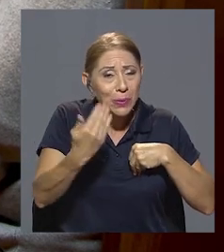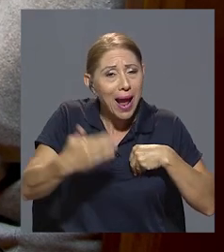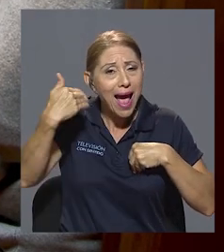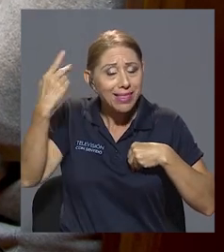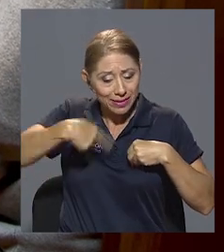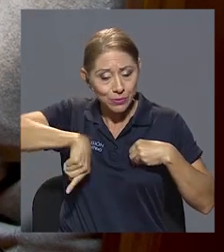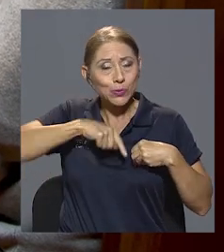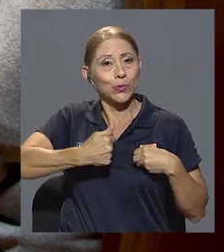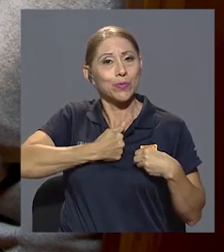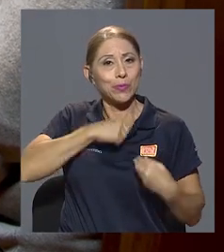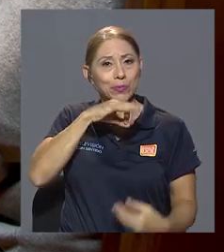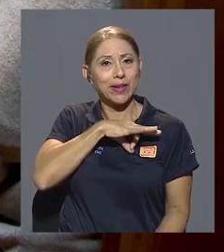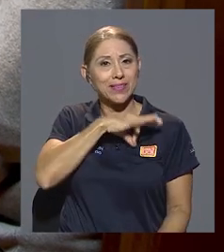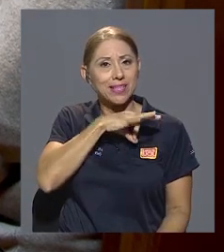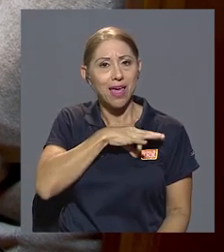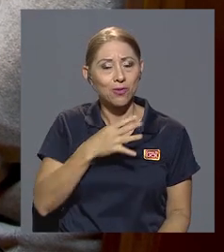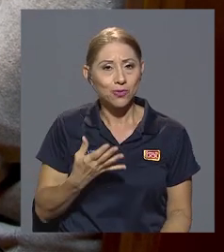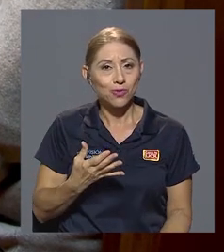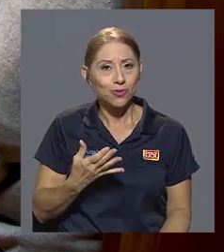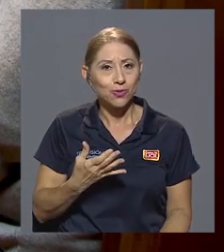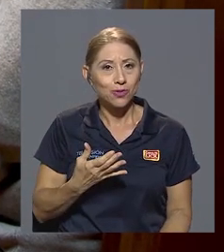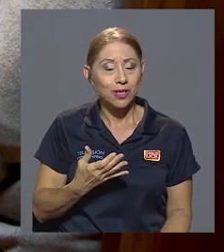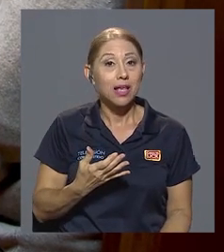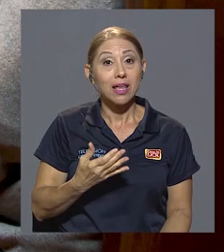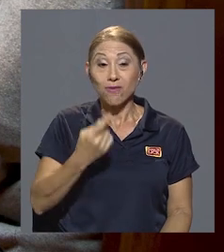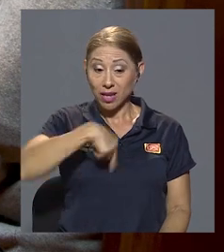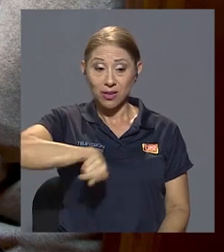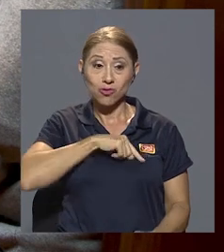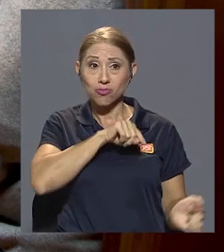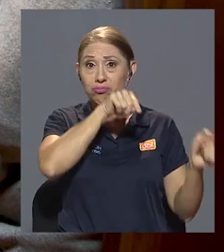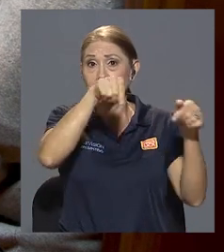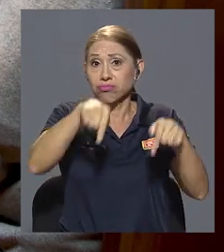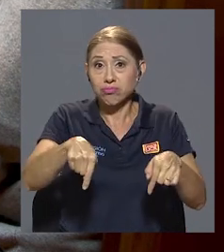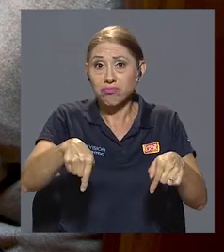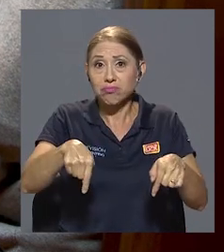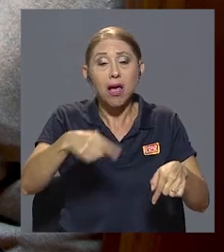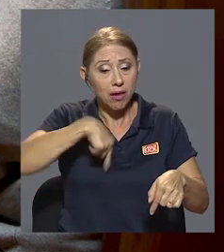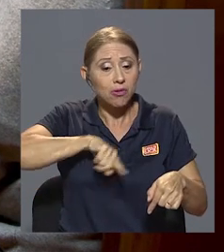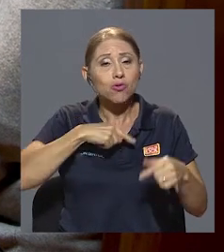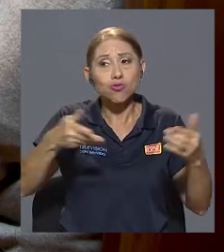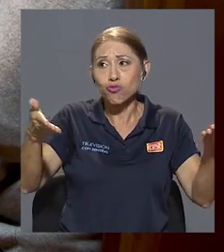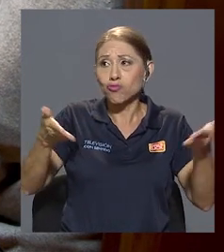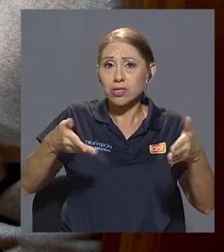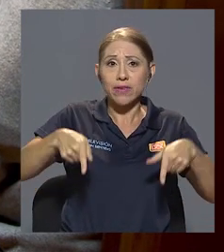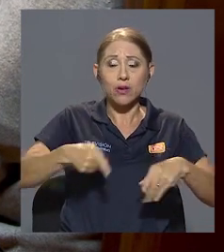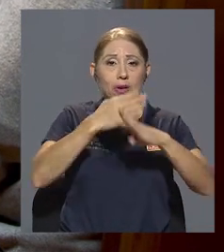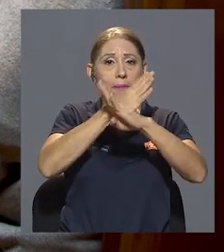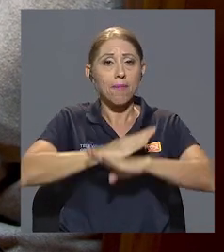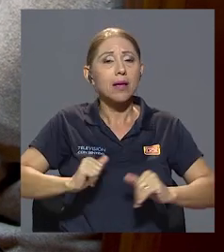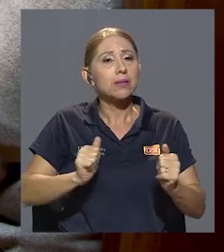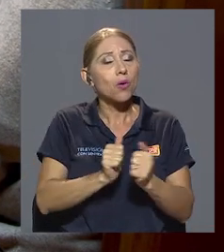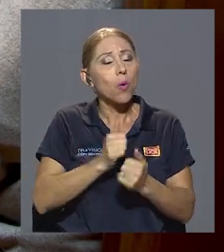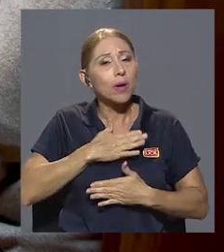beneficiados ya ve que fue haber sido recibidos en paz y con generosidad